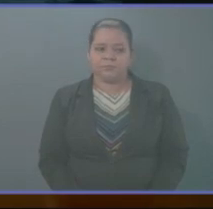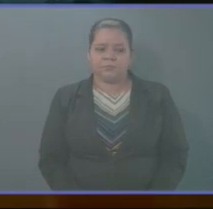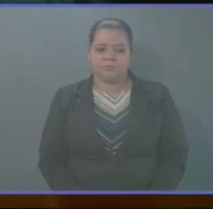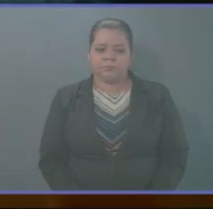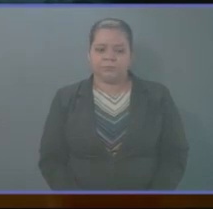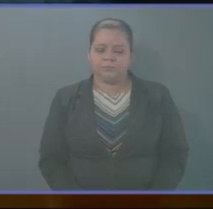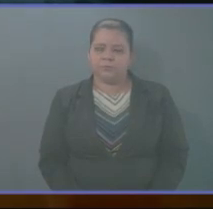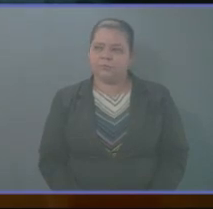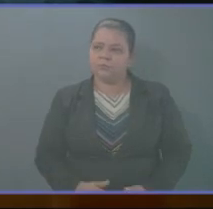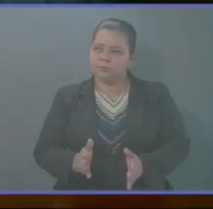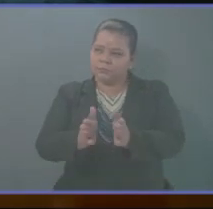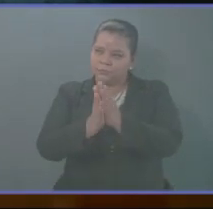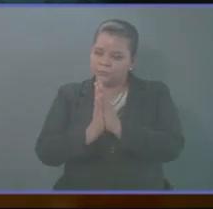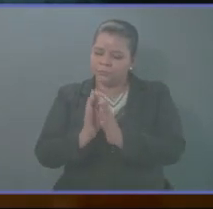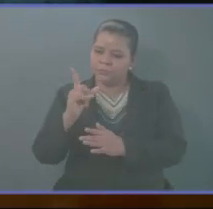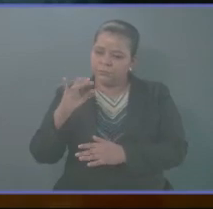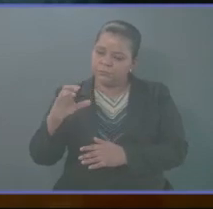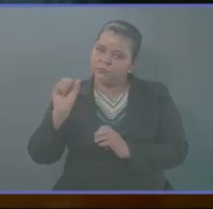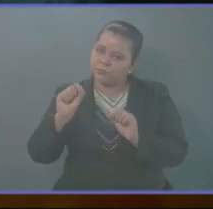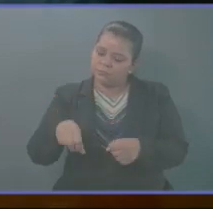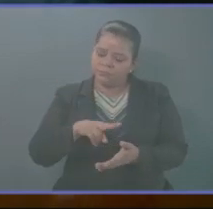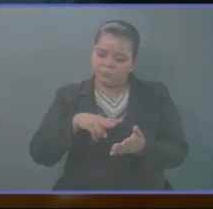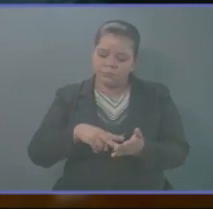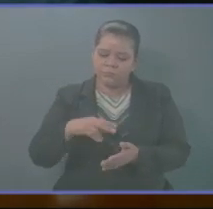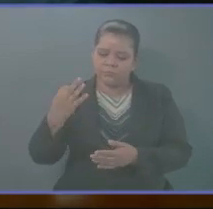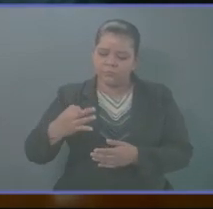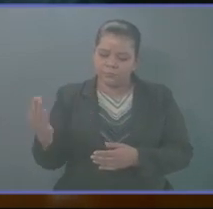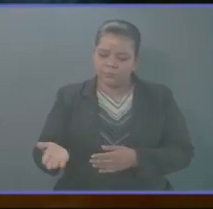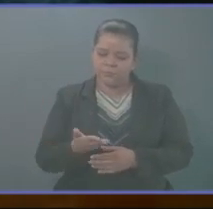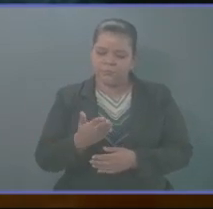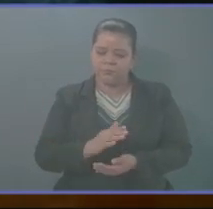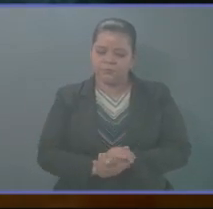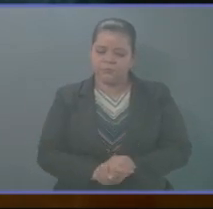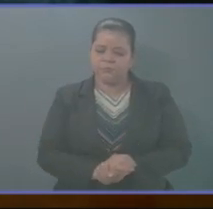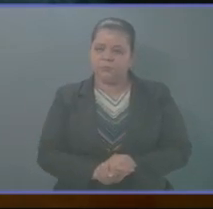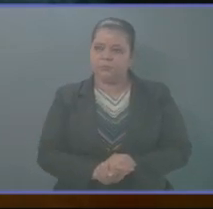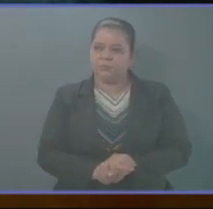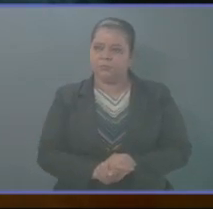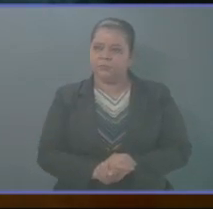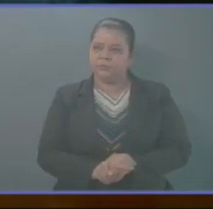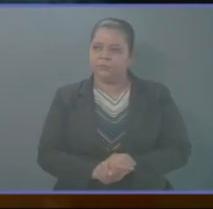Le solicito, licenciada, le dé lectura.